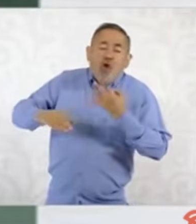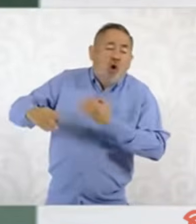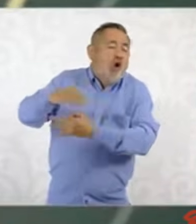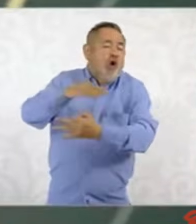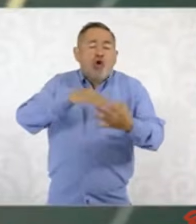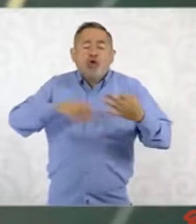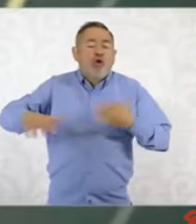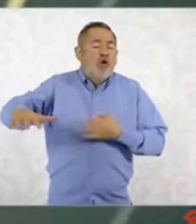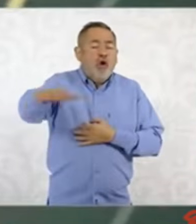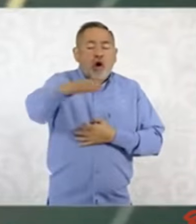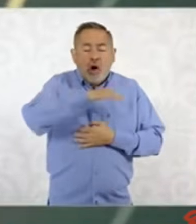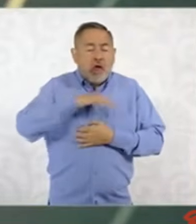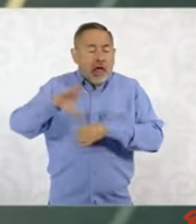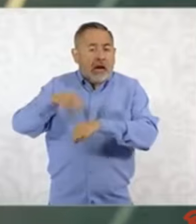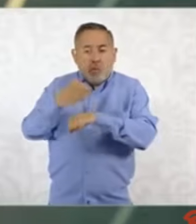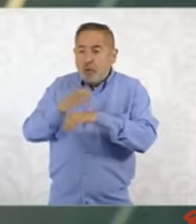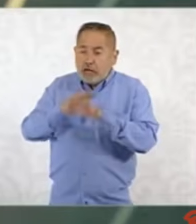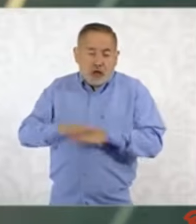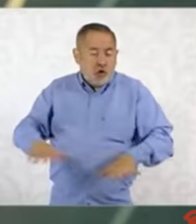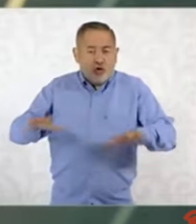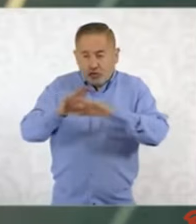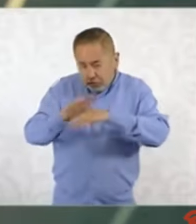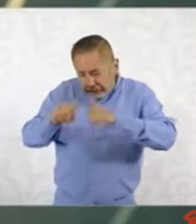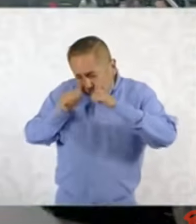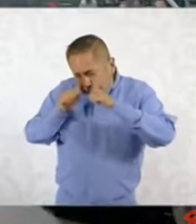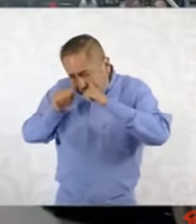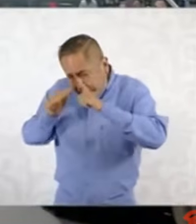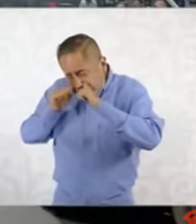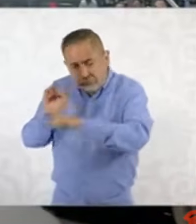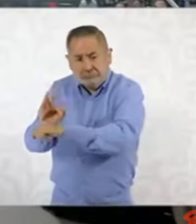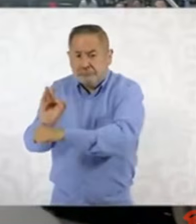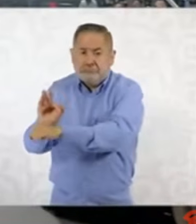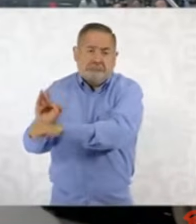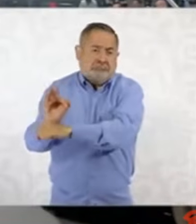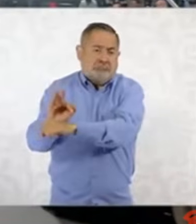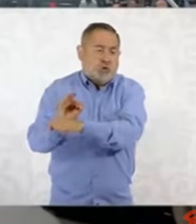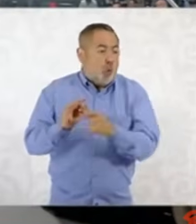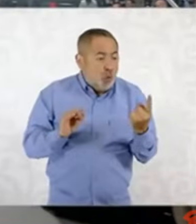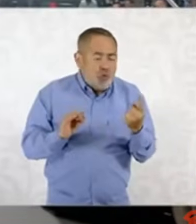la República, que finalmente ese es el objetivo. Gracias, presidenta.